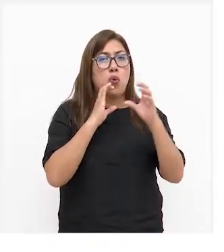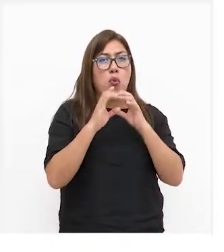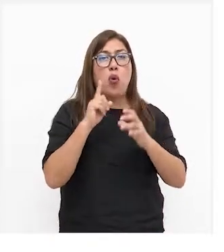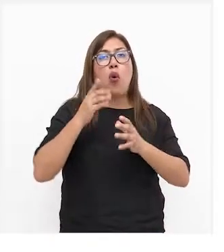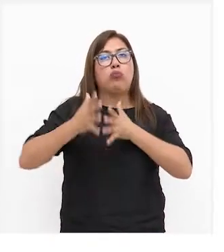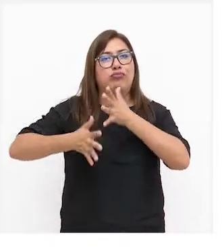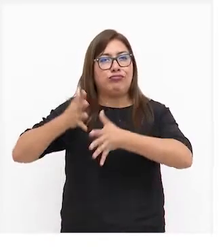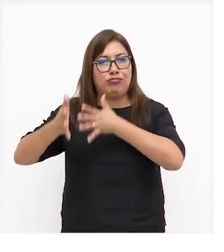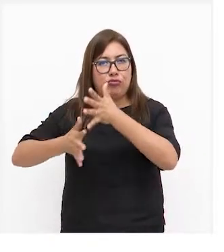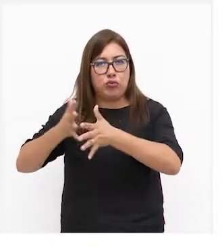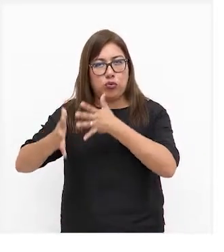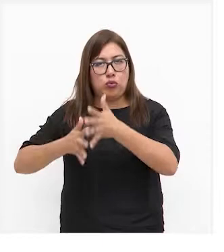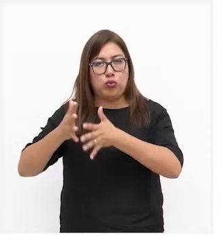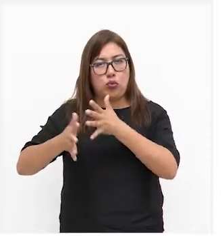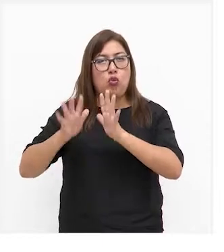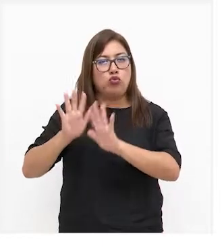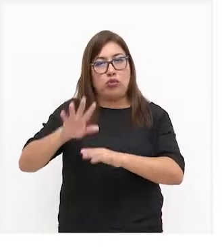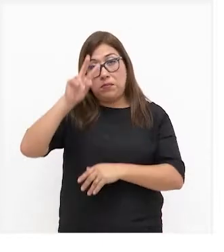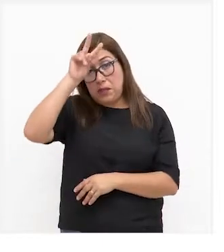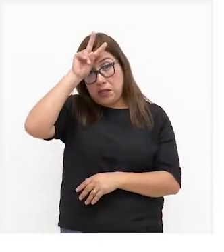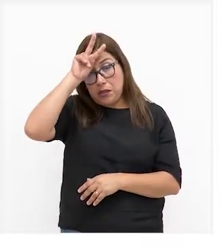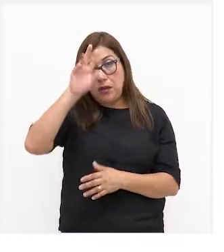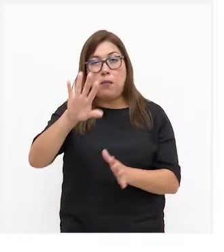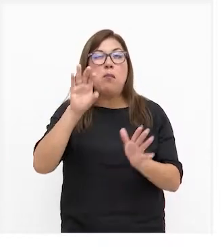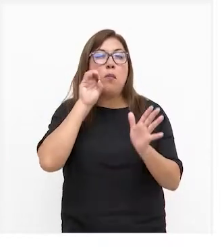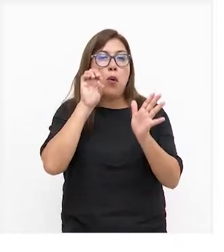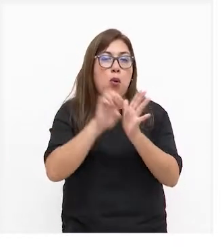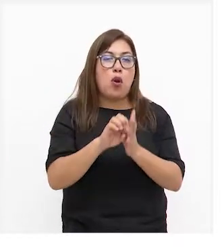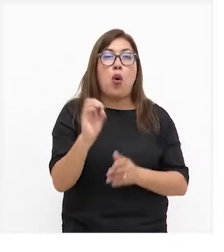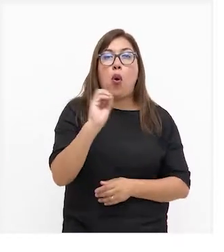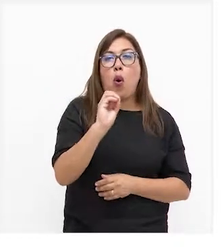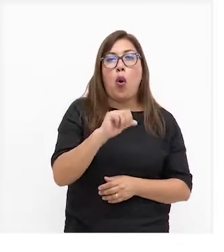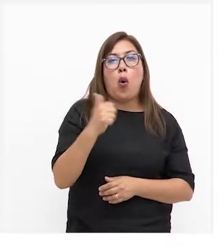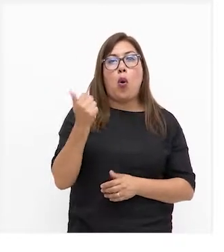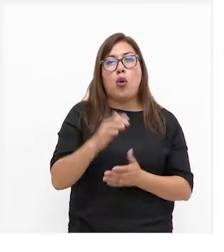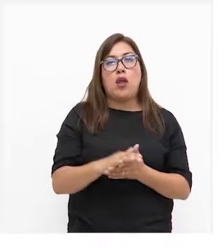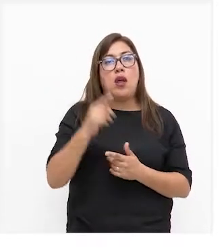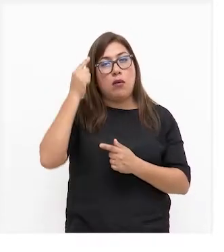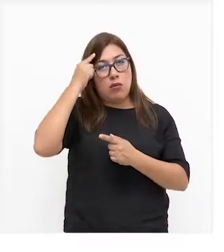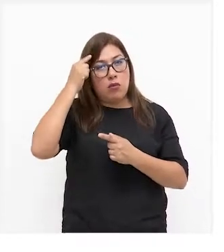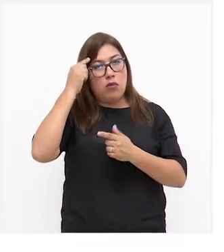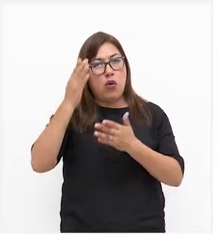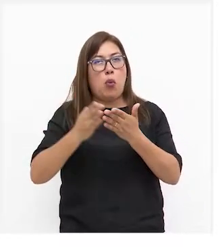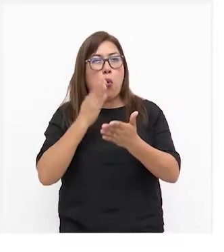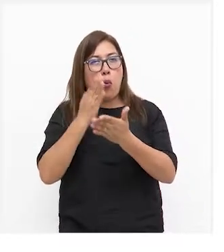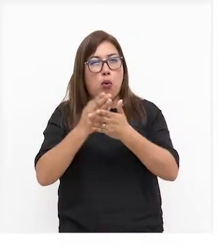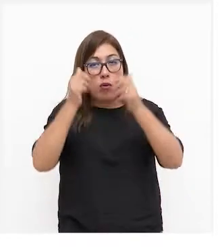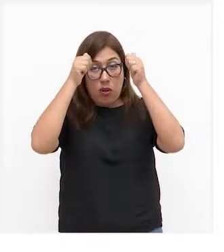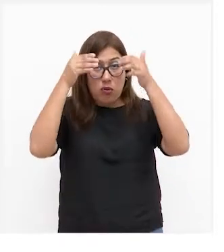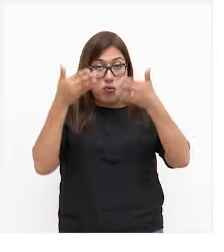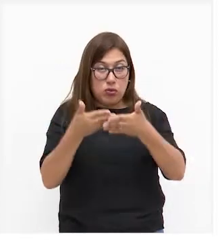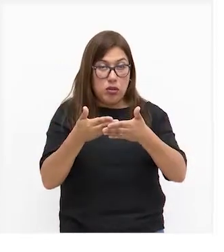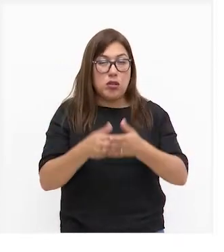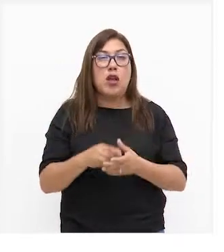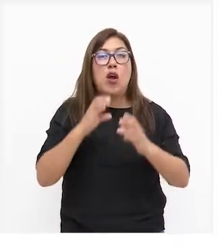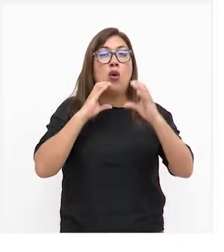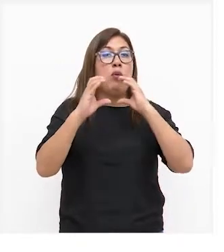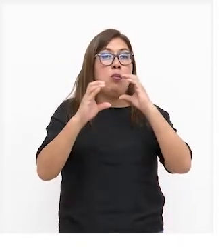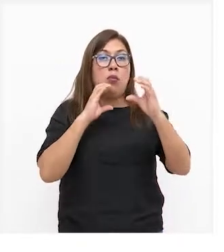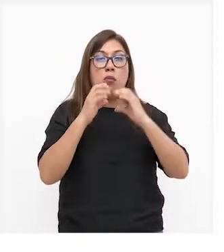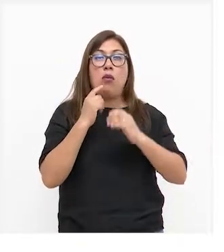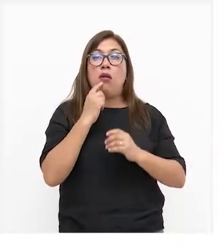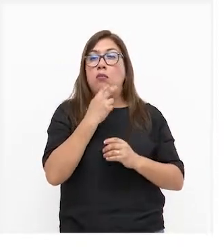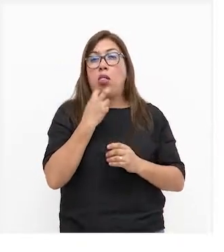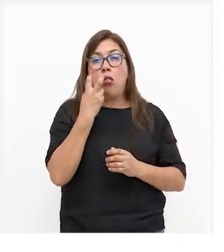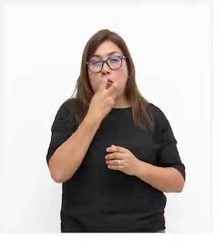a través de la lengua de señas peruanas. Otro ejemplo es la persona con trastorno del espectro autista, con